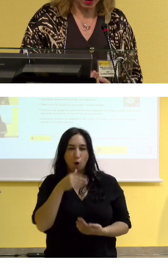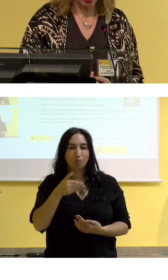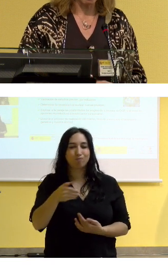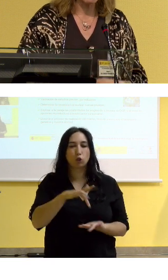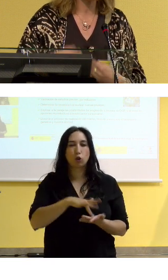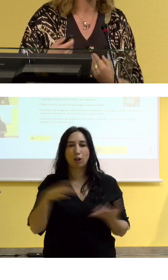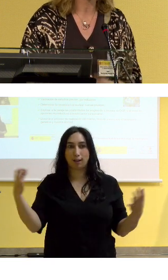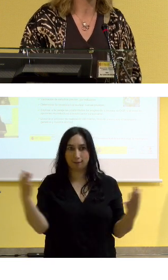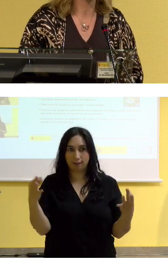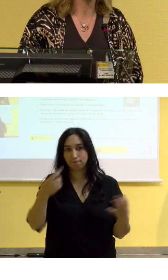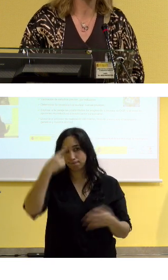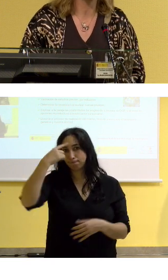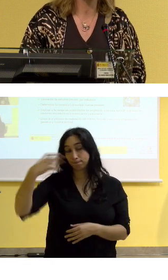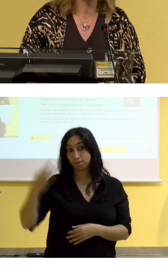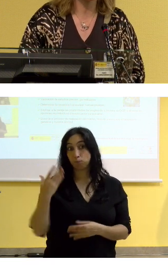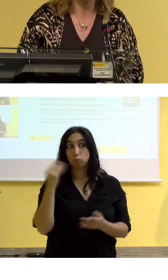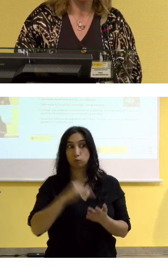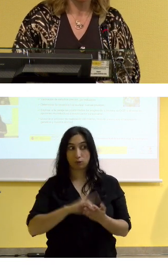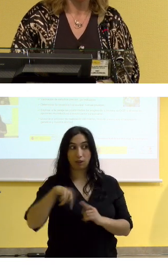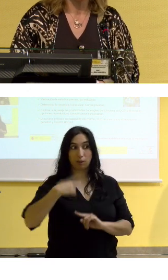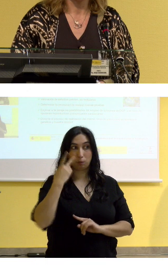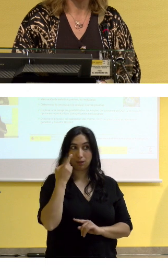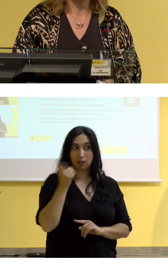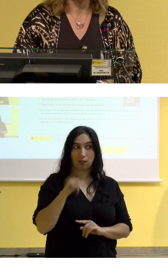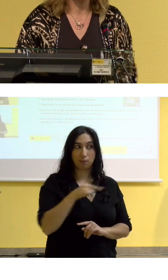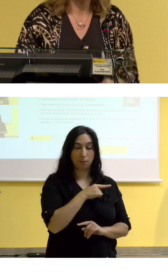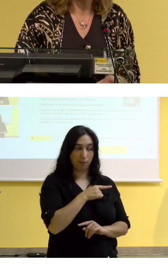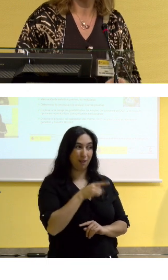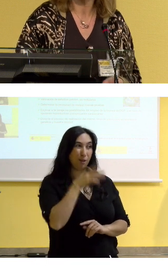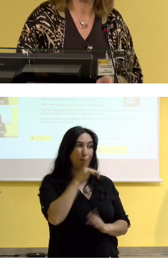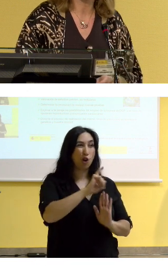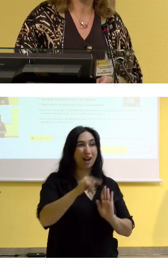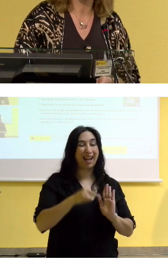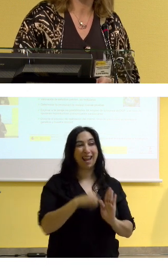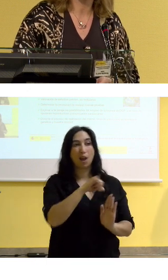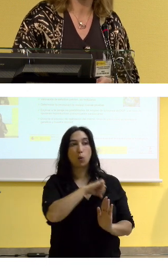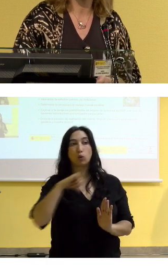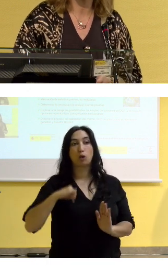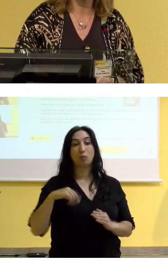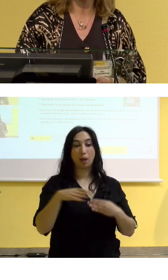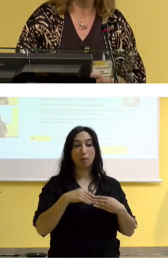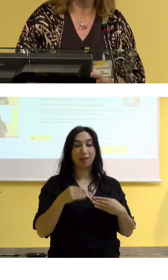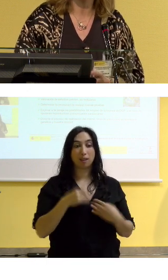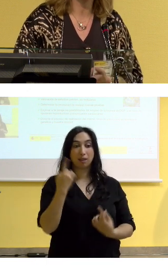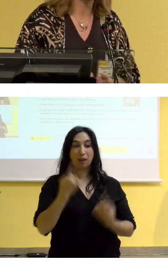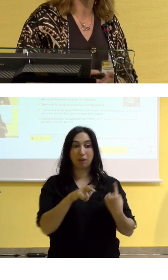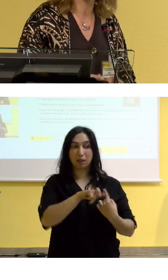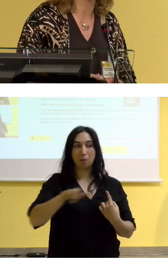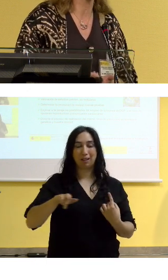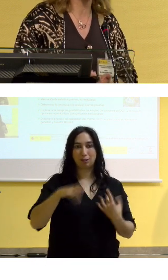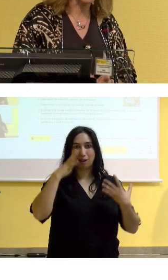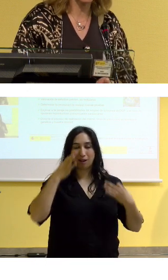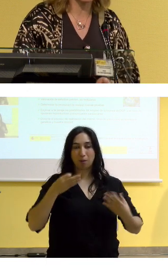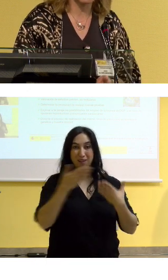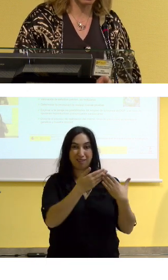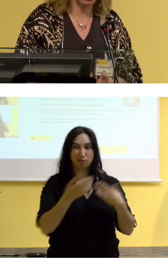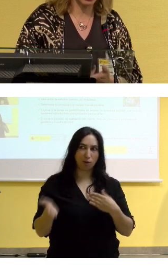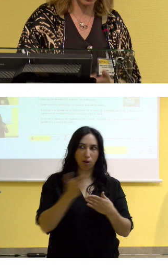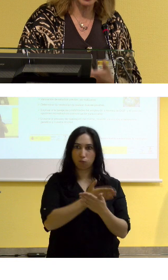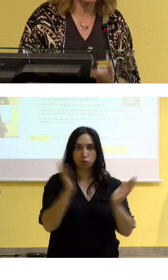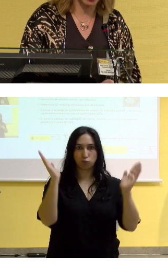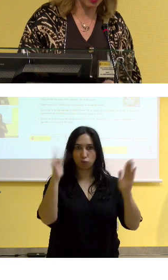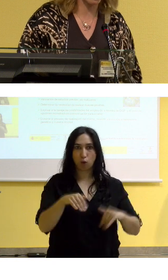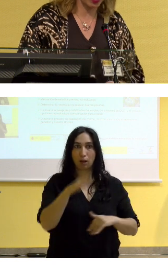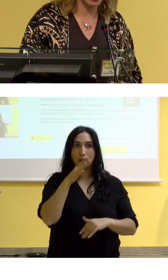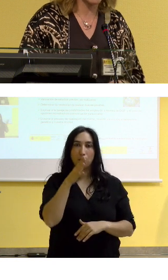enfrentar. Muchas veces, que lo vais a ver después, por la ley de autonomía del paciente, a veces esos pacientes ni tienen hecho el estudio antes porque